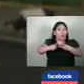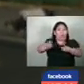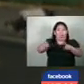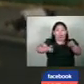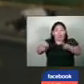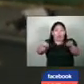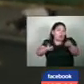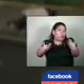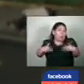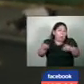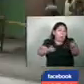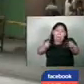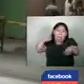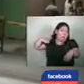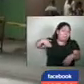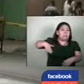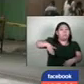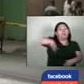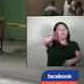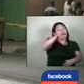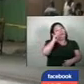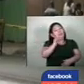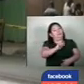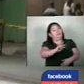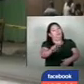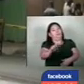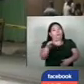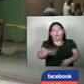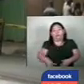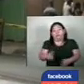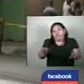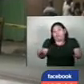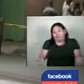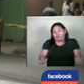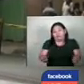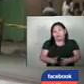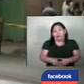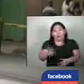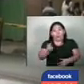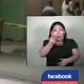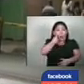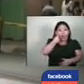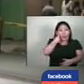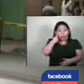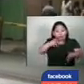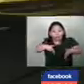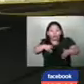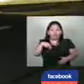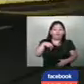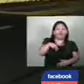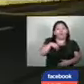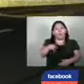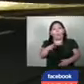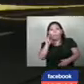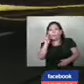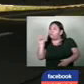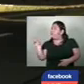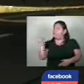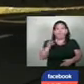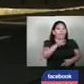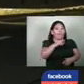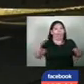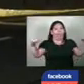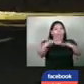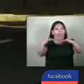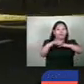vehículos que van a toda velocidad. Entonces aquí, pues siempre tiene que tener un poco de precaución para cruzarse a la calle.